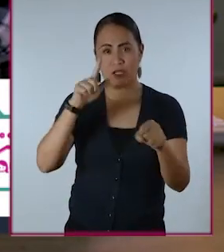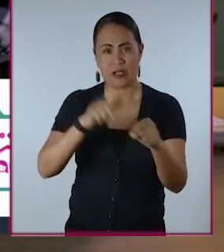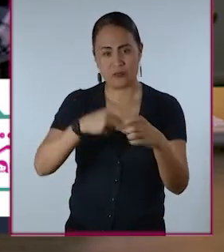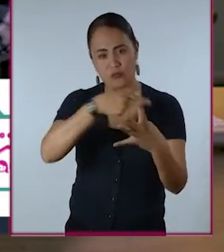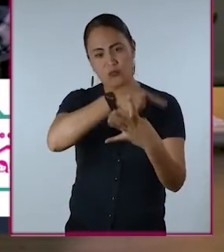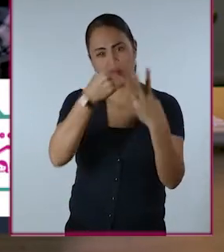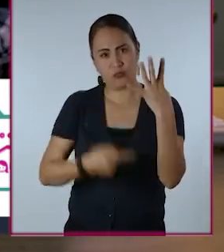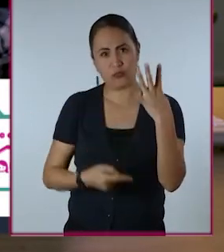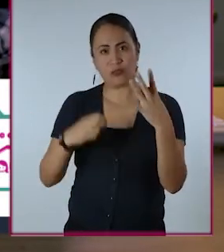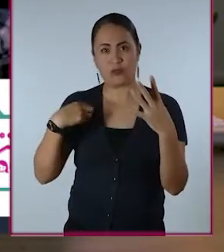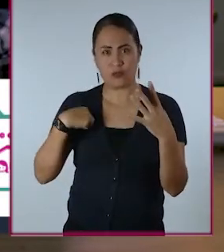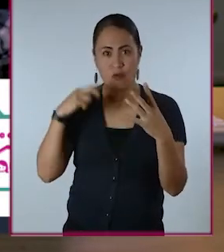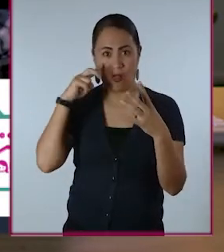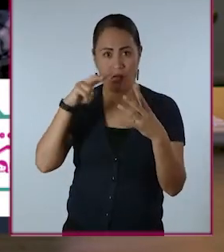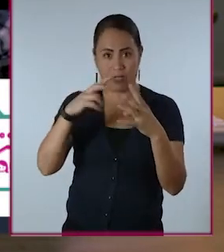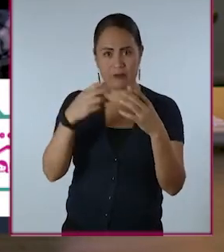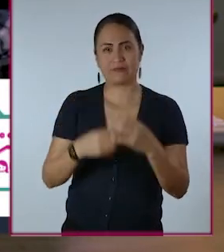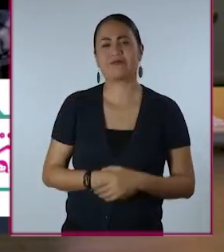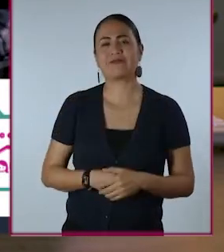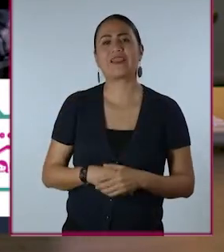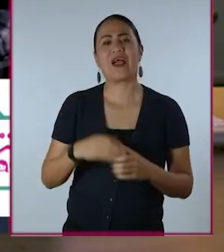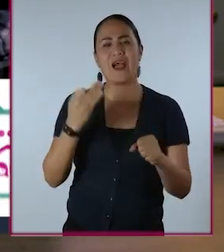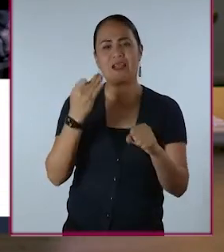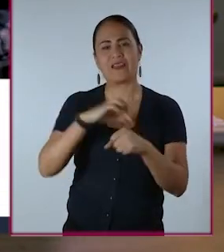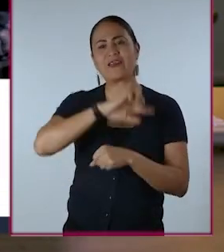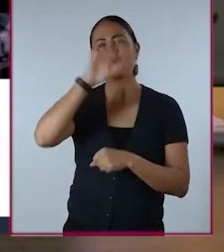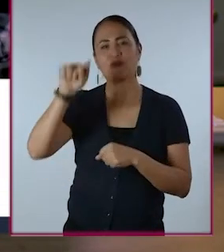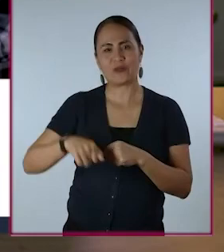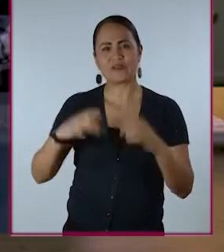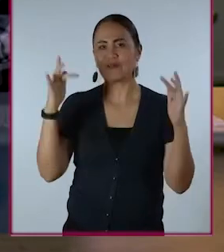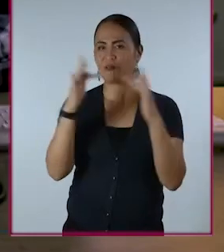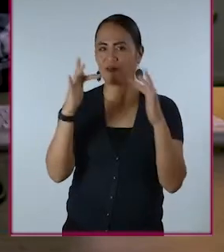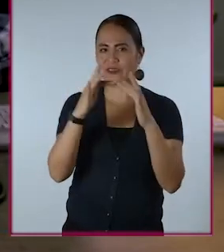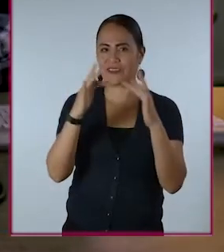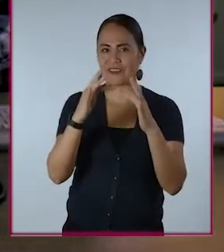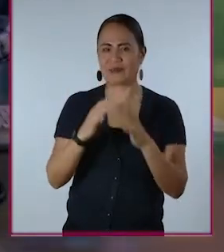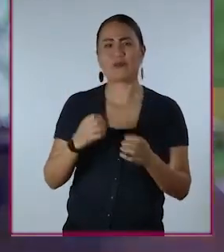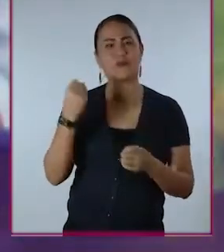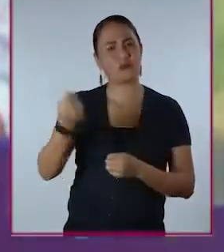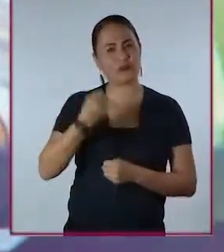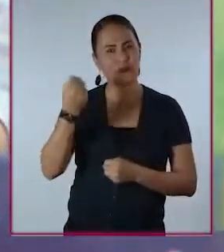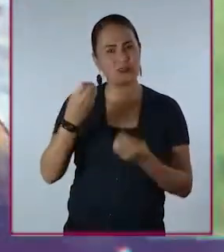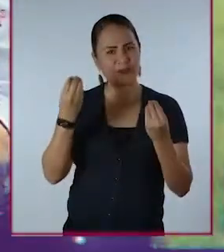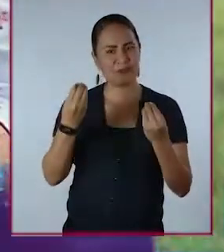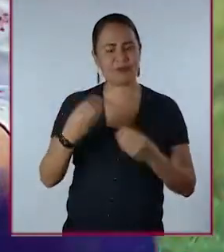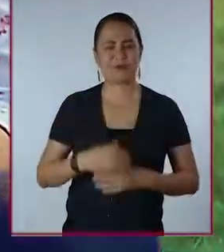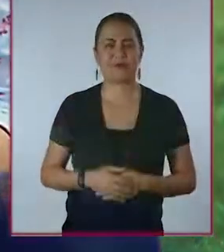me lo pierdo. Nos contactamos pronto a través de este espacio de Saberes Digitales. ¡Mucha suerte!